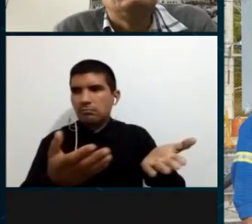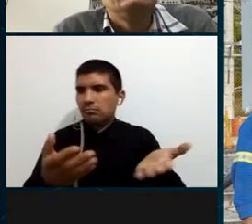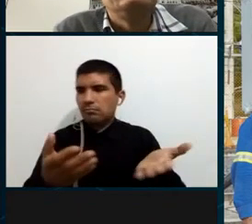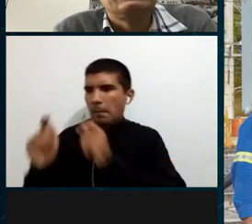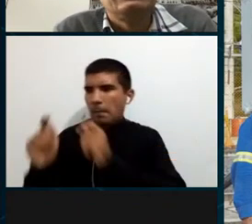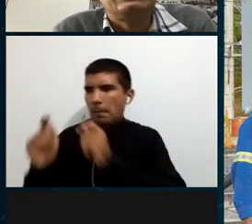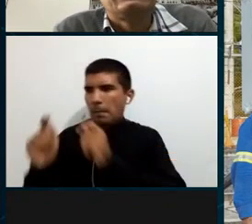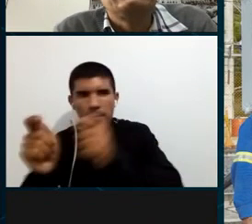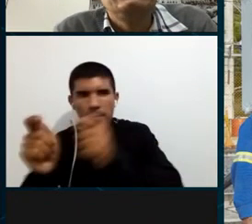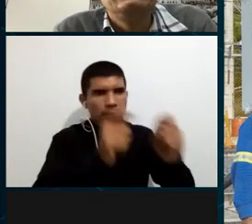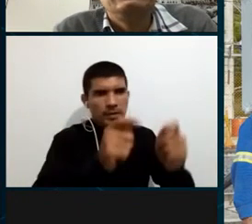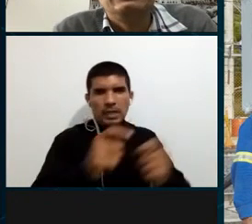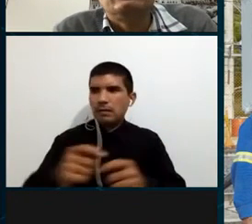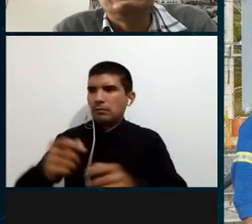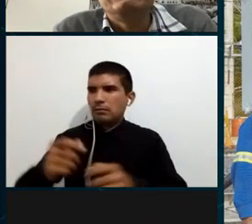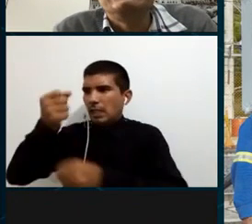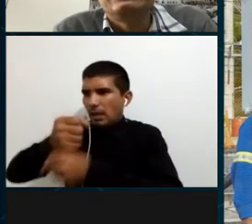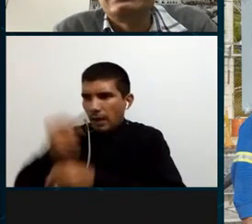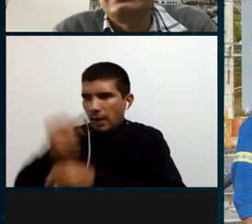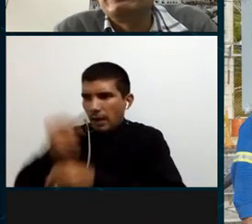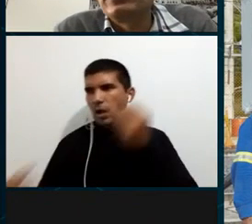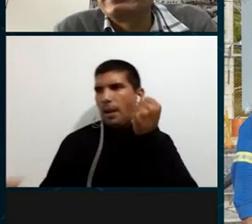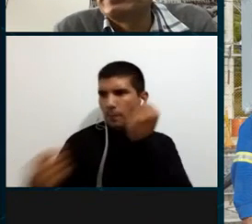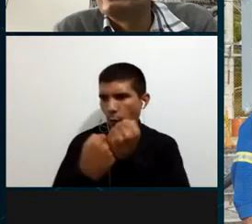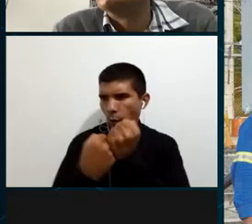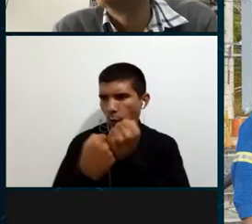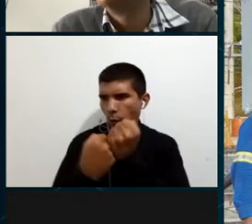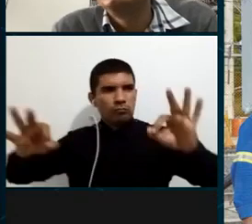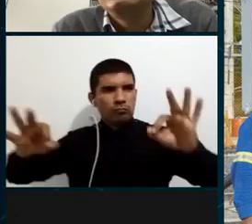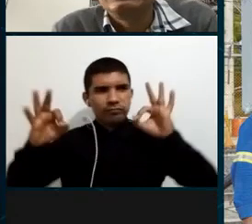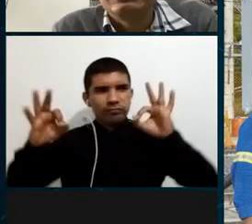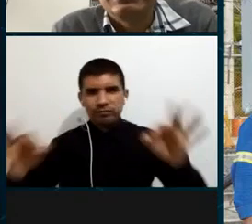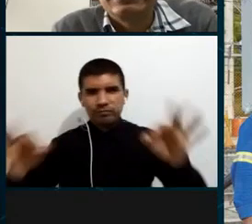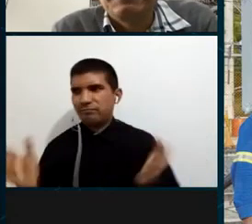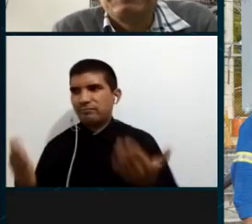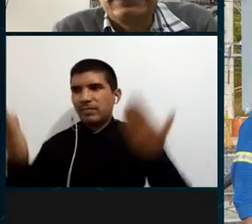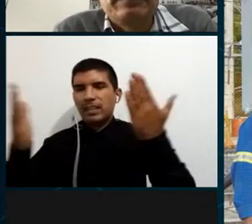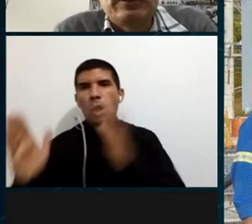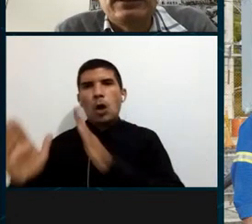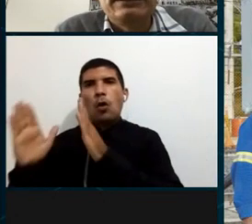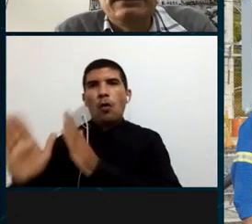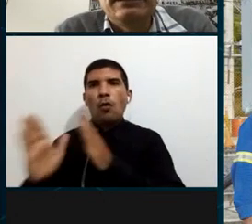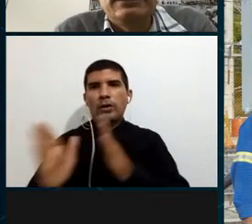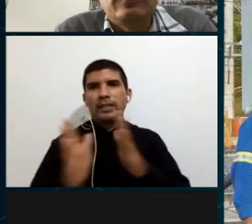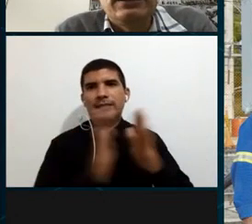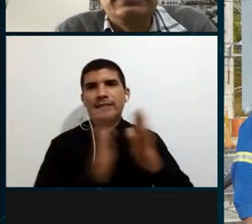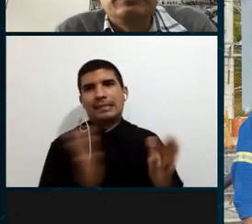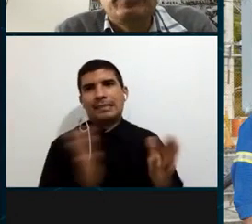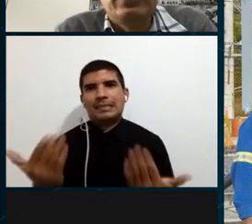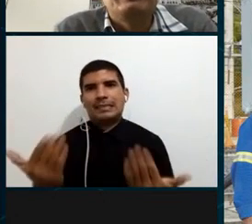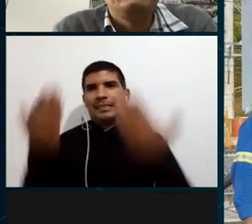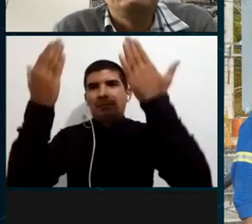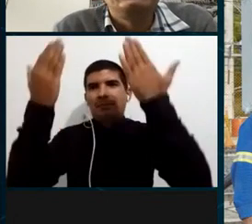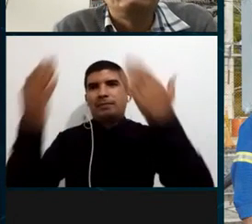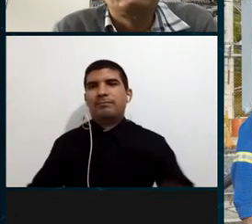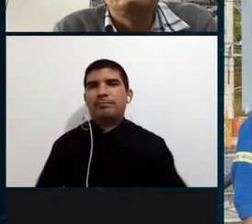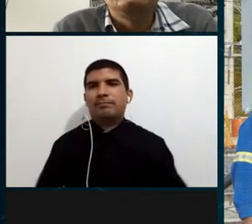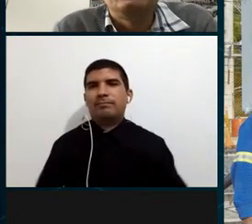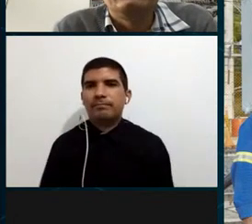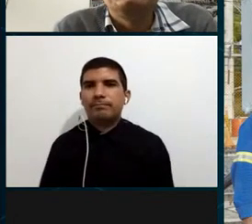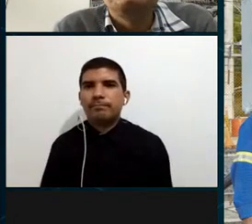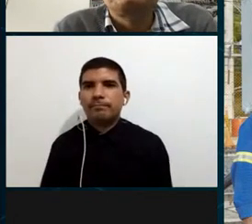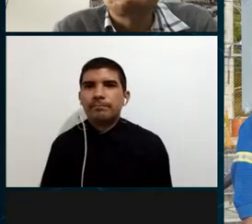orden. El orden es arrancar. El orden debe ser arrancar por las personas. Si las personas entienden cuál es el problema que